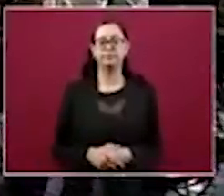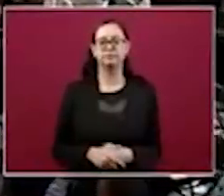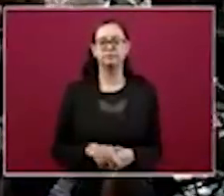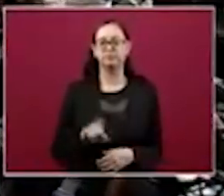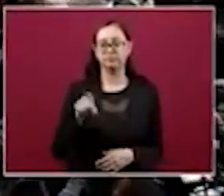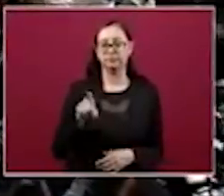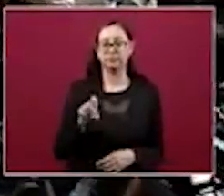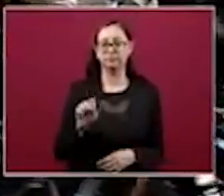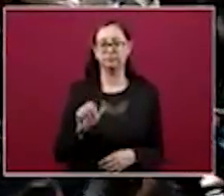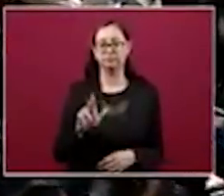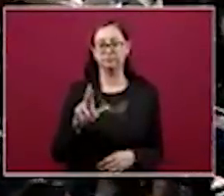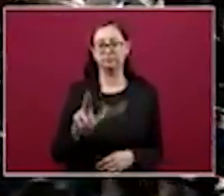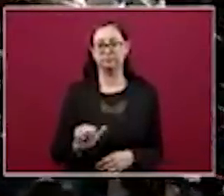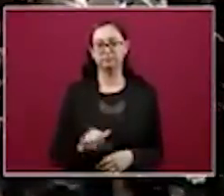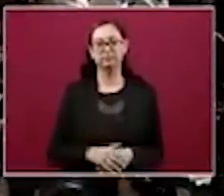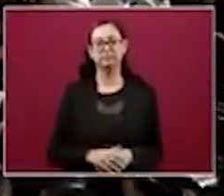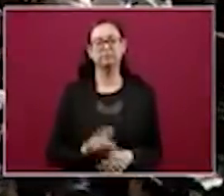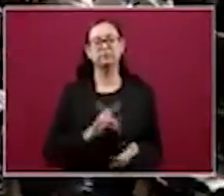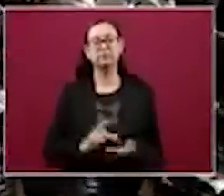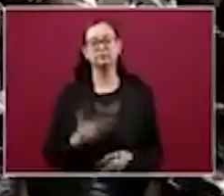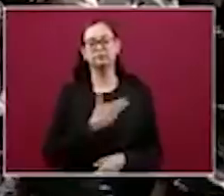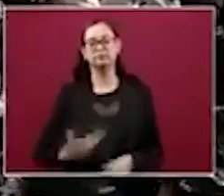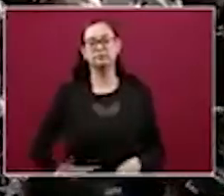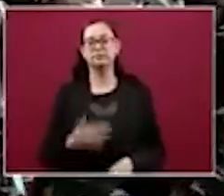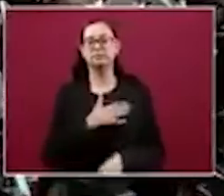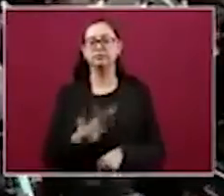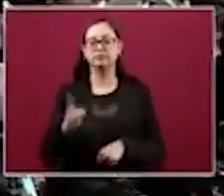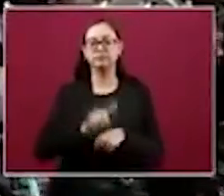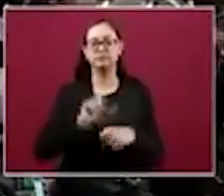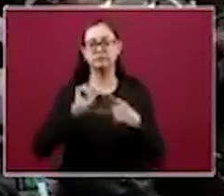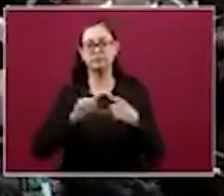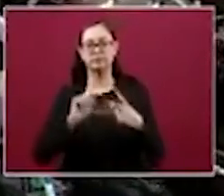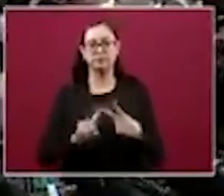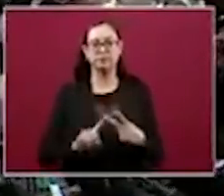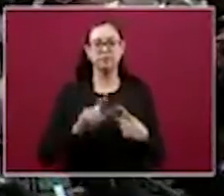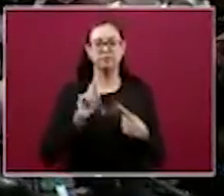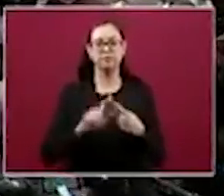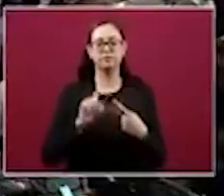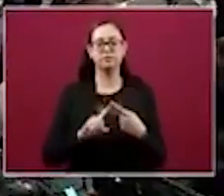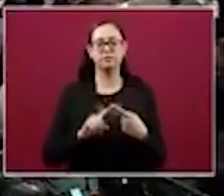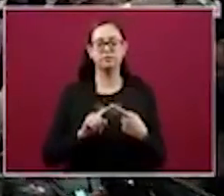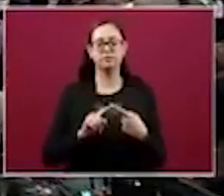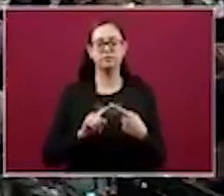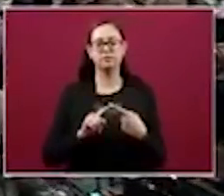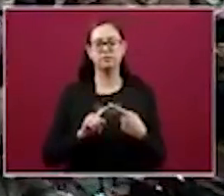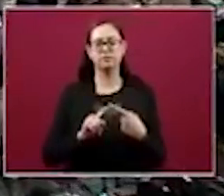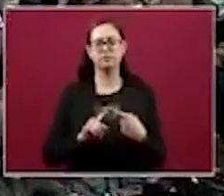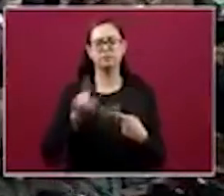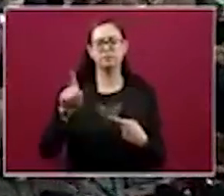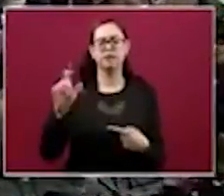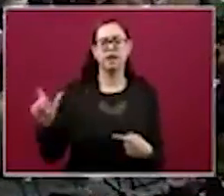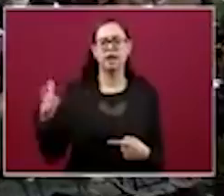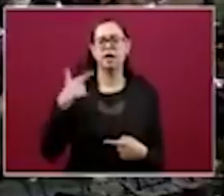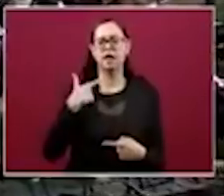Sara. Gracias, presidente. Buenos días. Preguntarle dos cosas. Uno, sale una grabación de un exalcalde